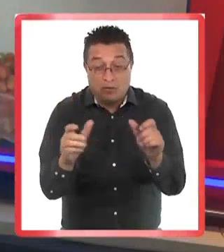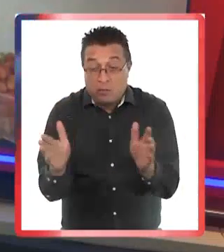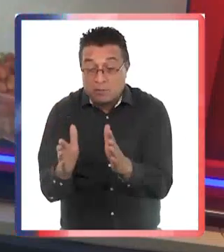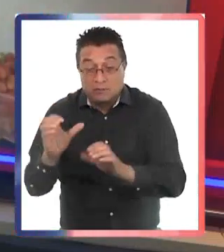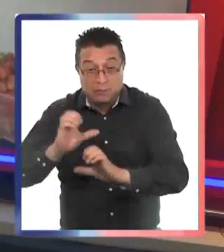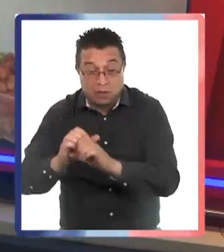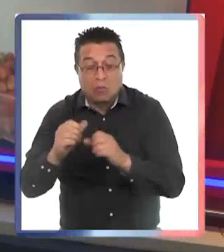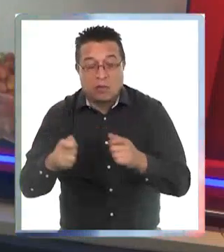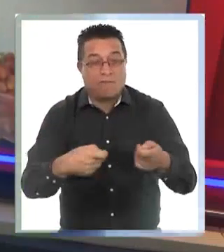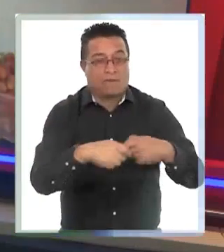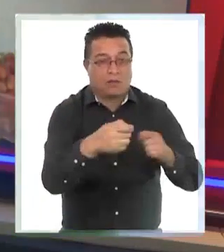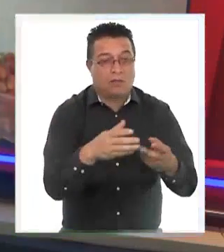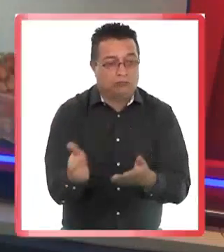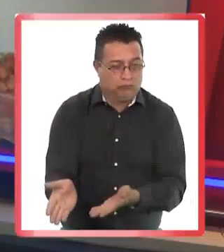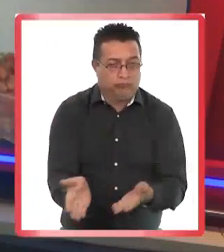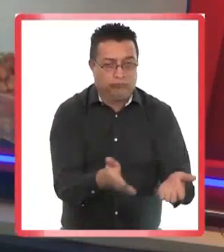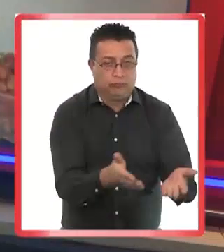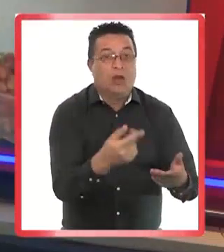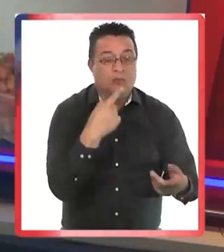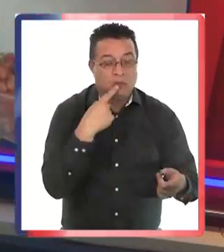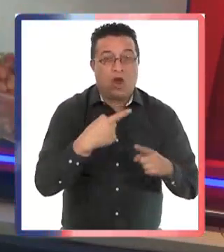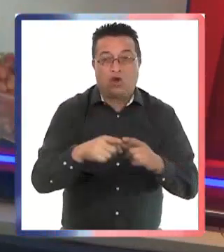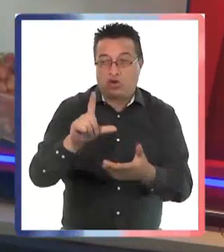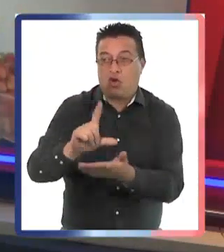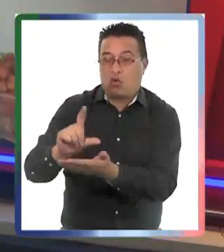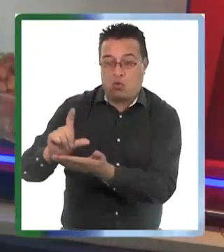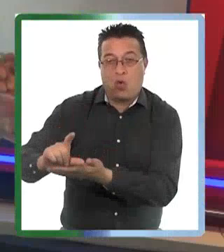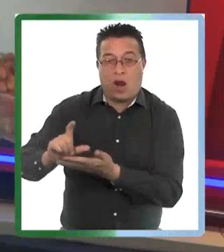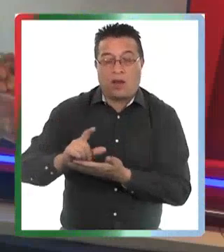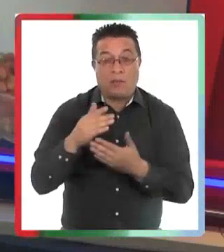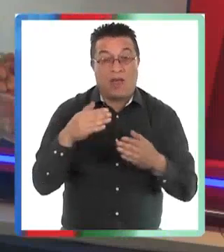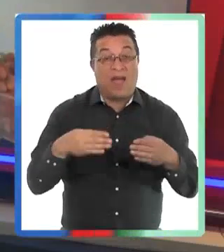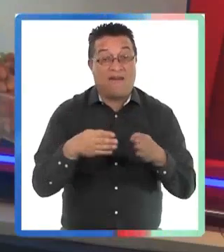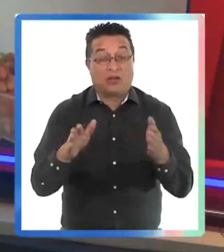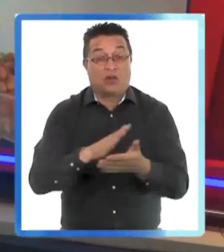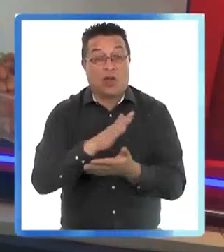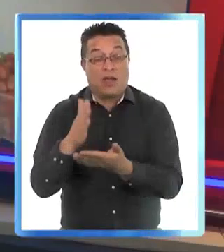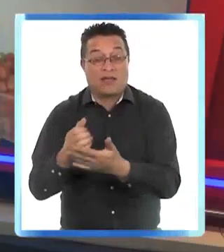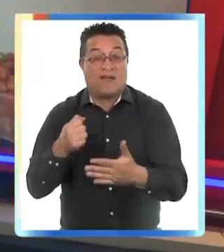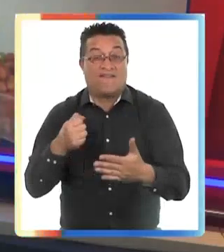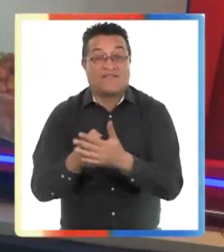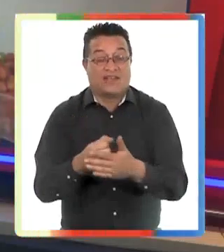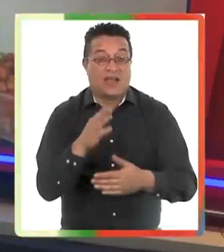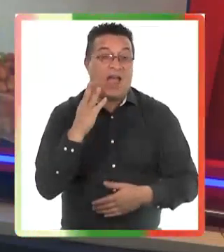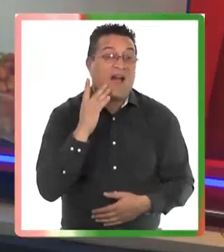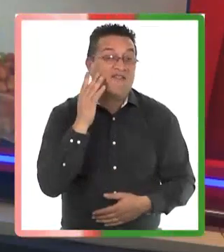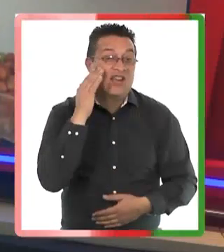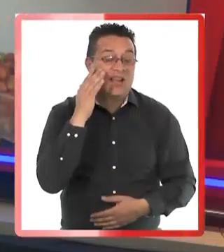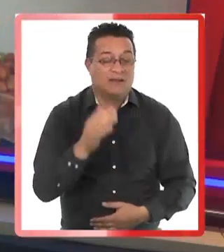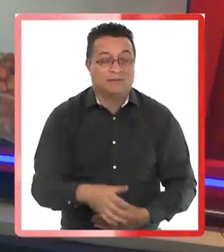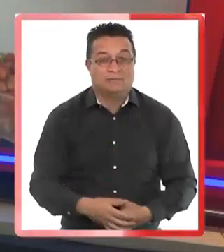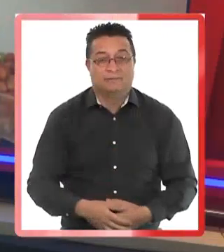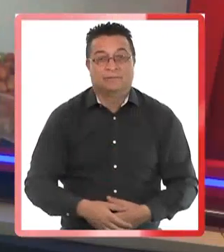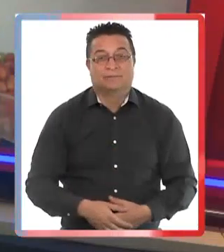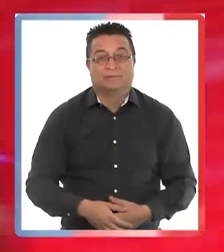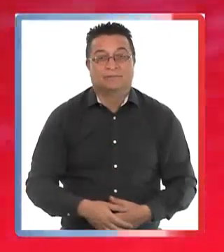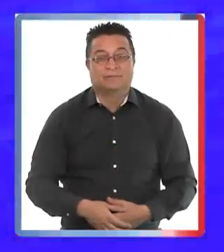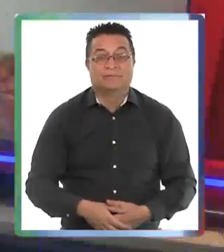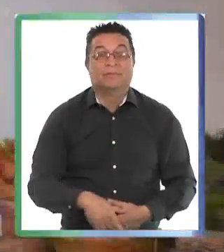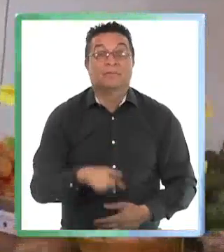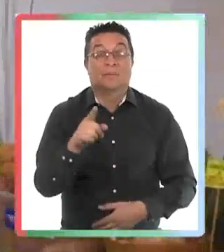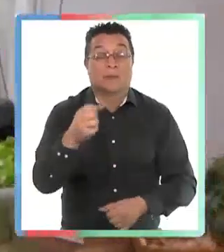pequeños empresarios puedan vender sus productos. Este mercado también se mueve por otros lugares de la región y estará abierto hasta fines de abril. ITV Patagonia nos